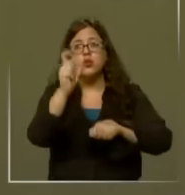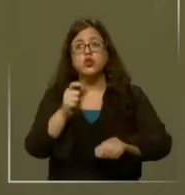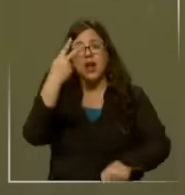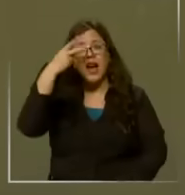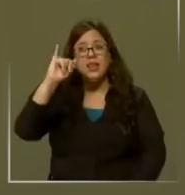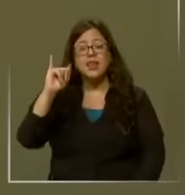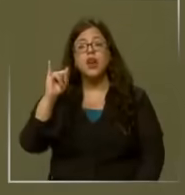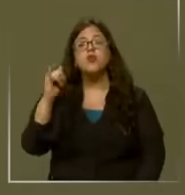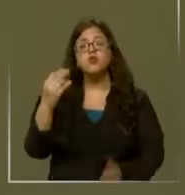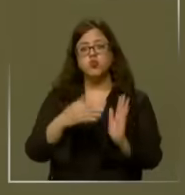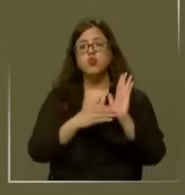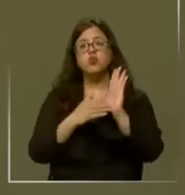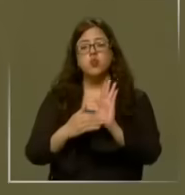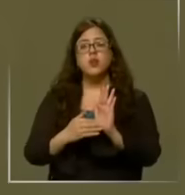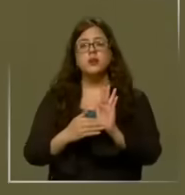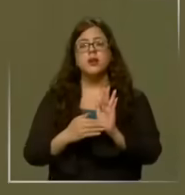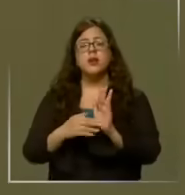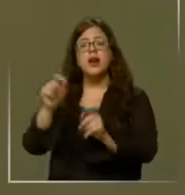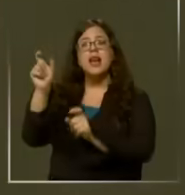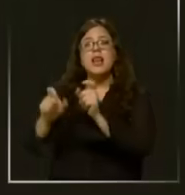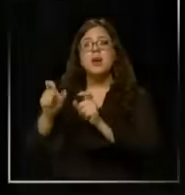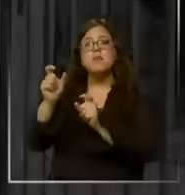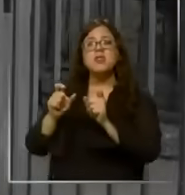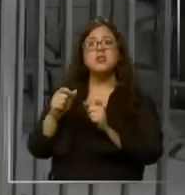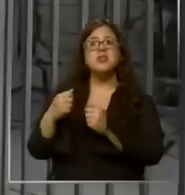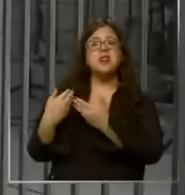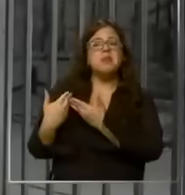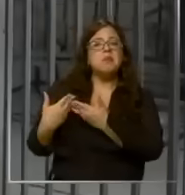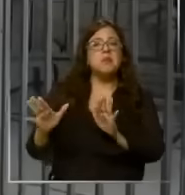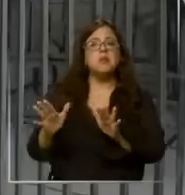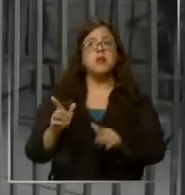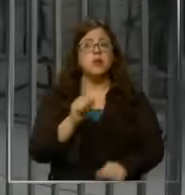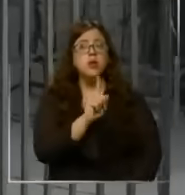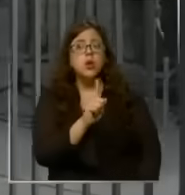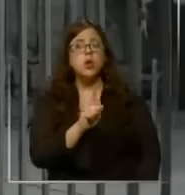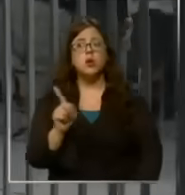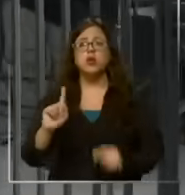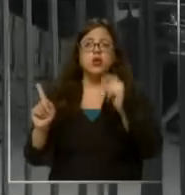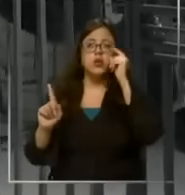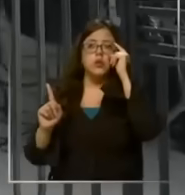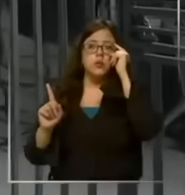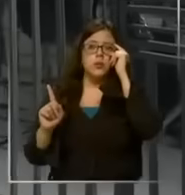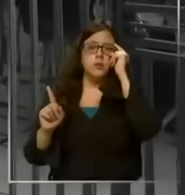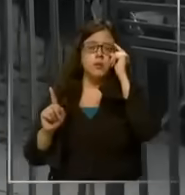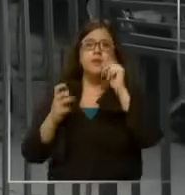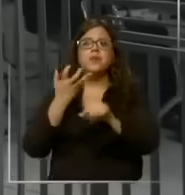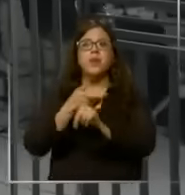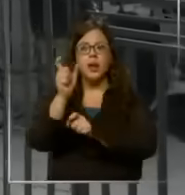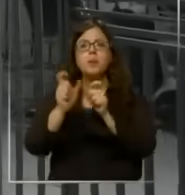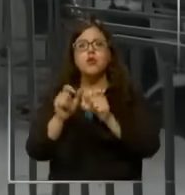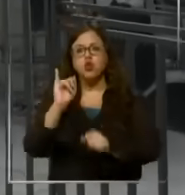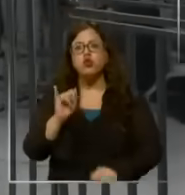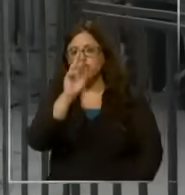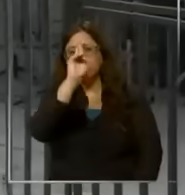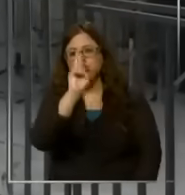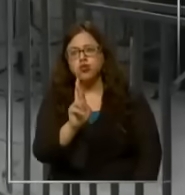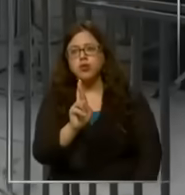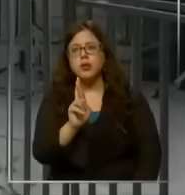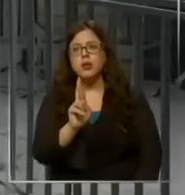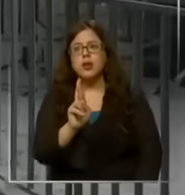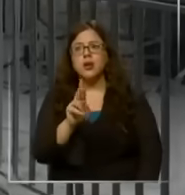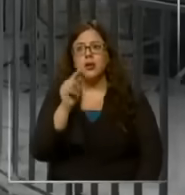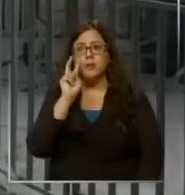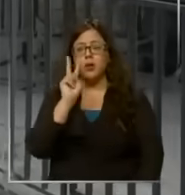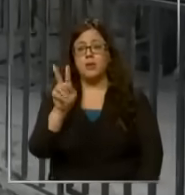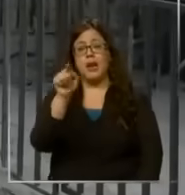lo muestra. La gente no hace caso. No hace caso. No hace caso. Hay personas que hacen caso. Pero mira cómo está